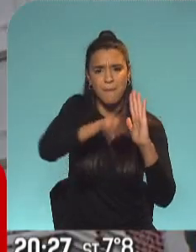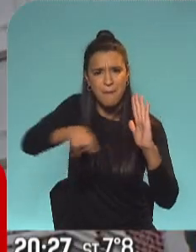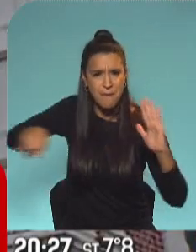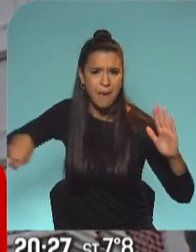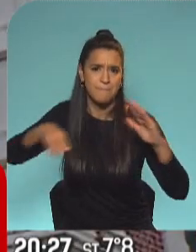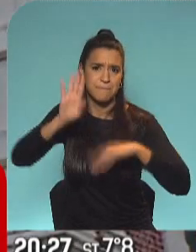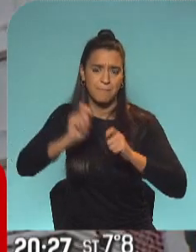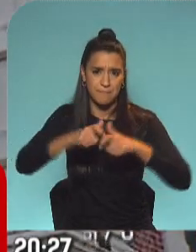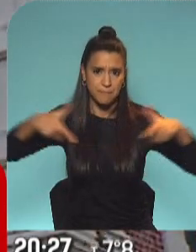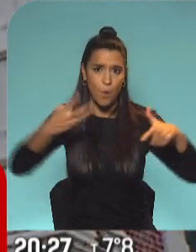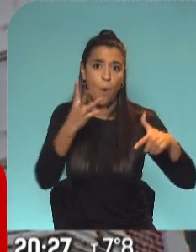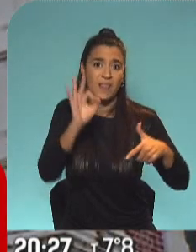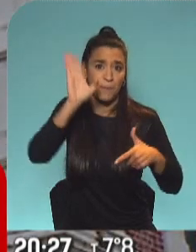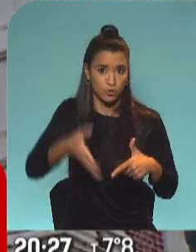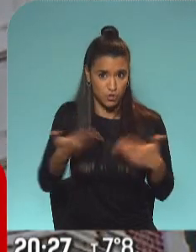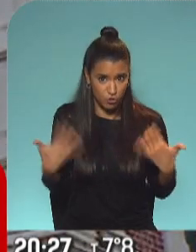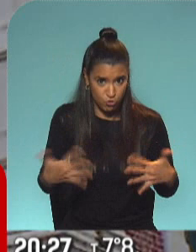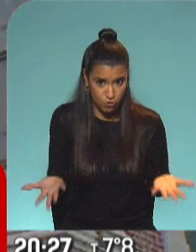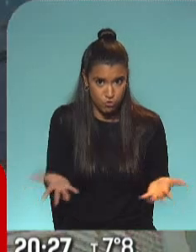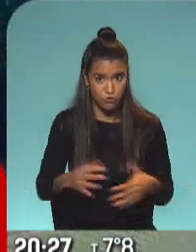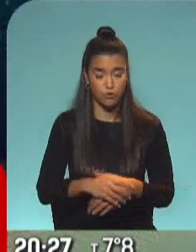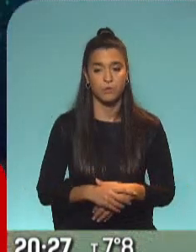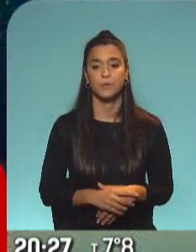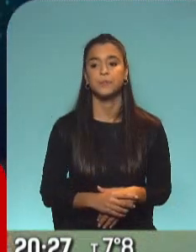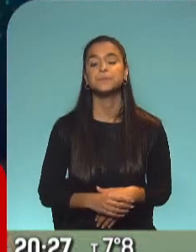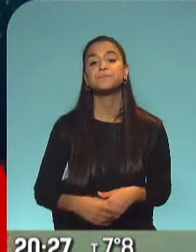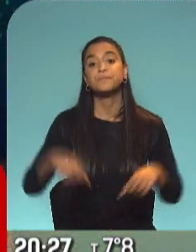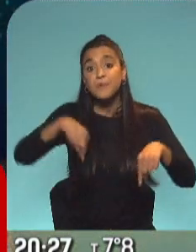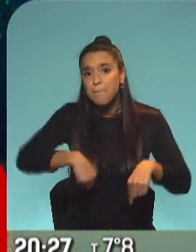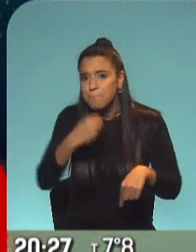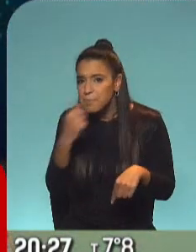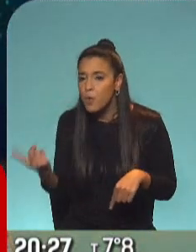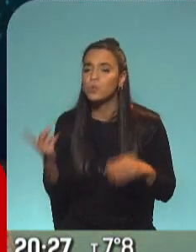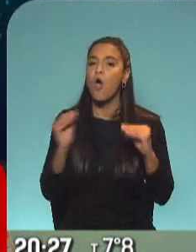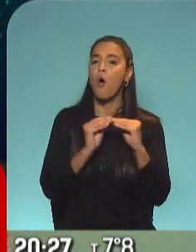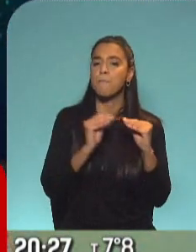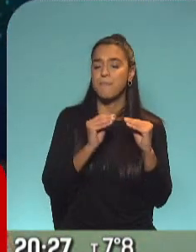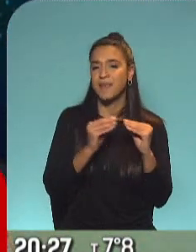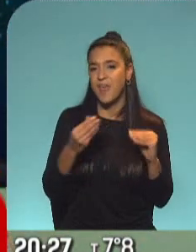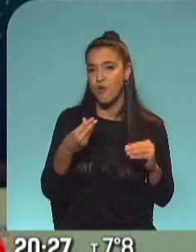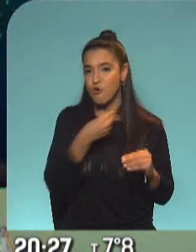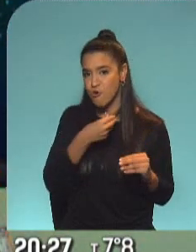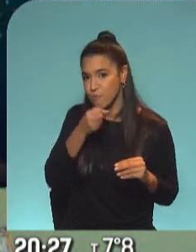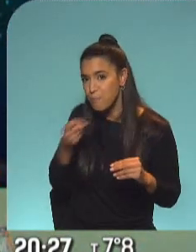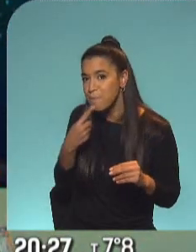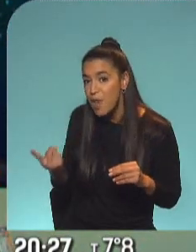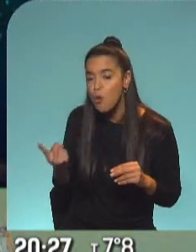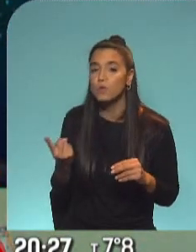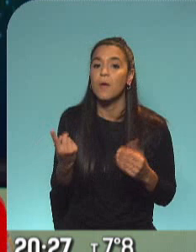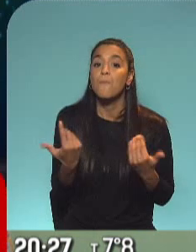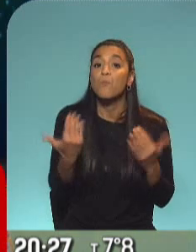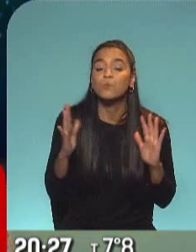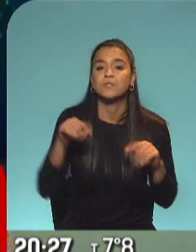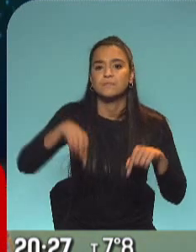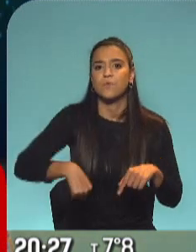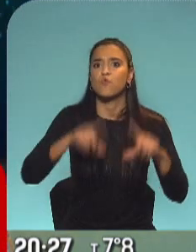terapia intensiva muy importante. La pregunta que le realizaba el colega a Ginés González García, quizás sea el número